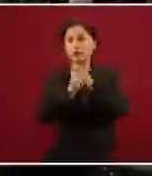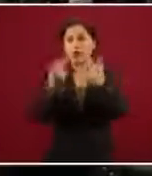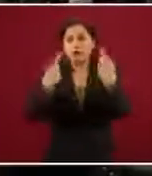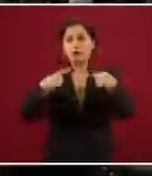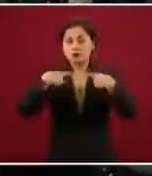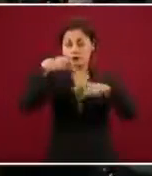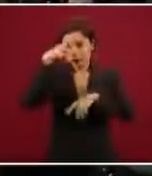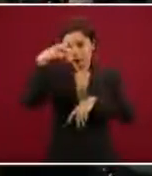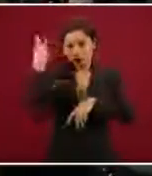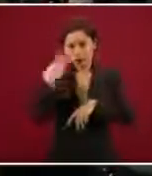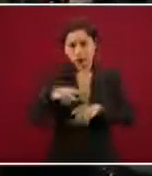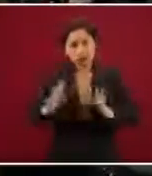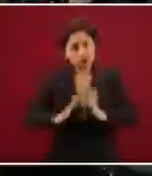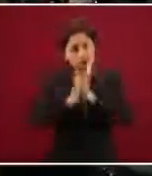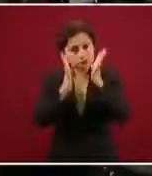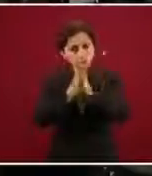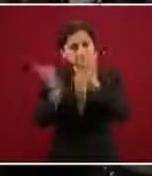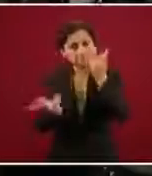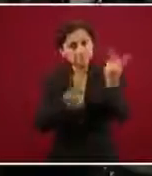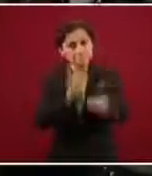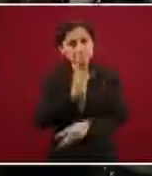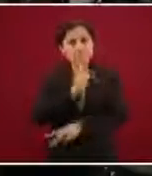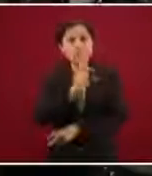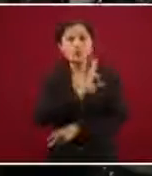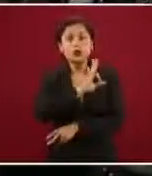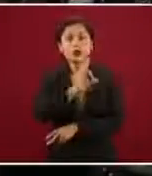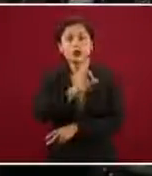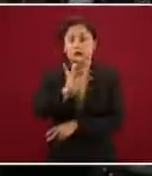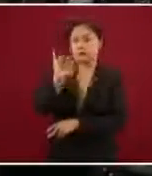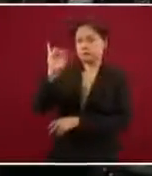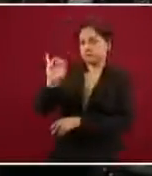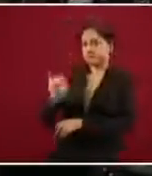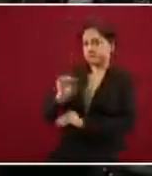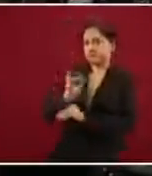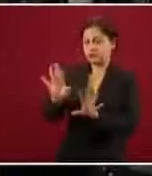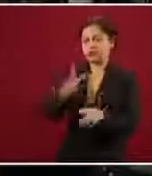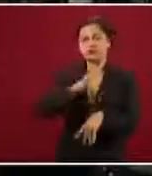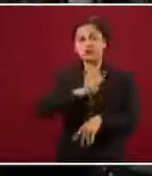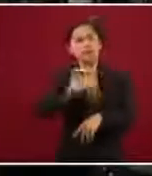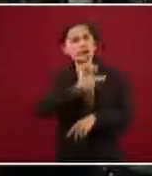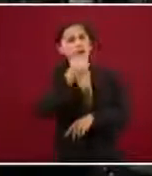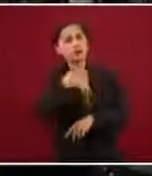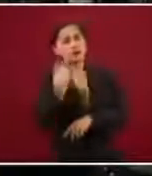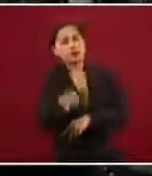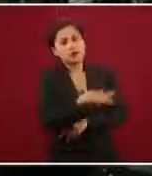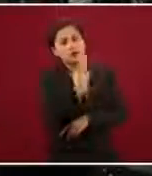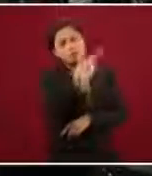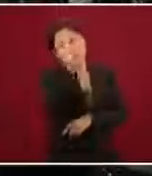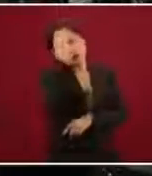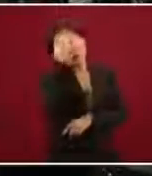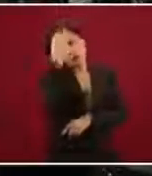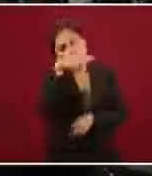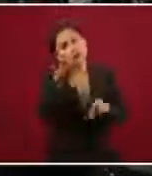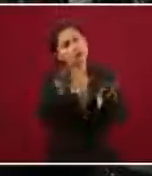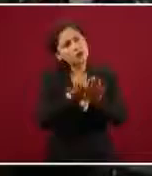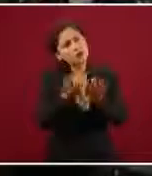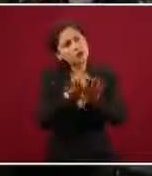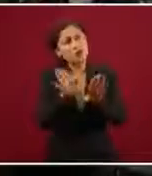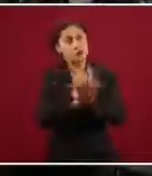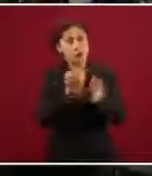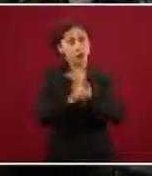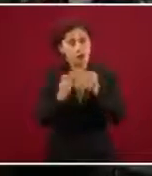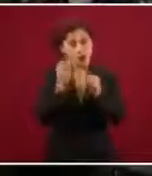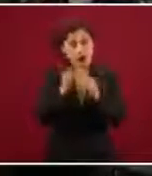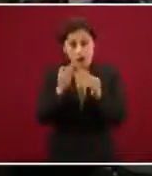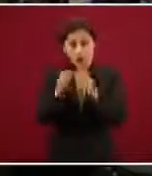sí. Y quiero aprovechar su opinión sobre cómo ahorita ya se están juntando tanto la sociedad como